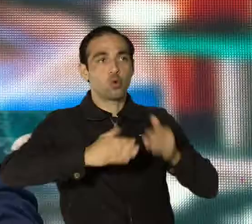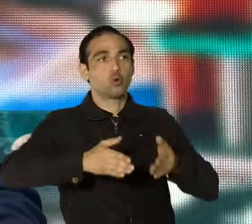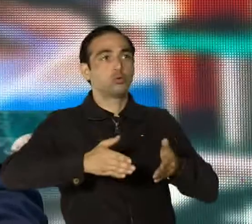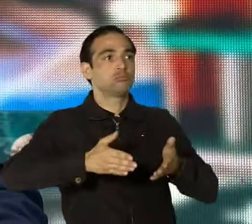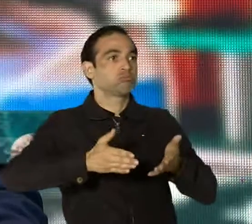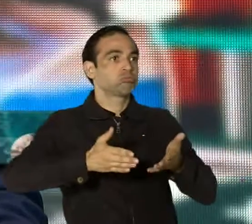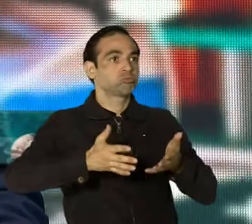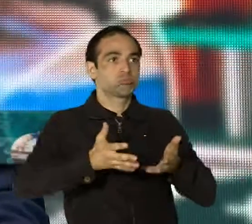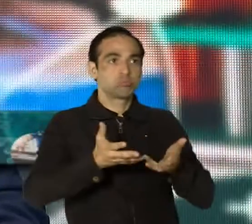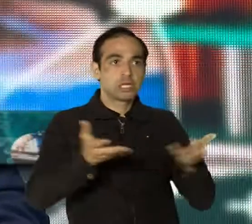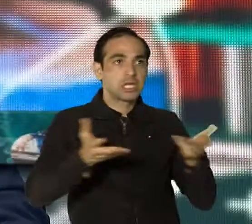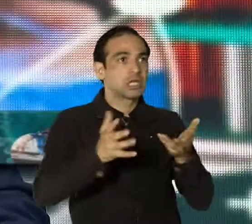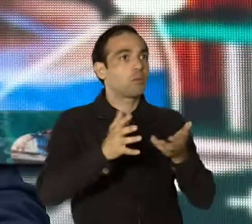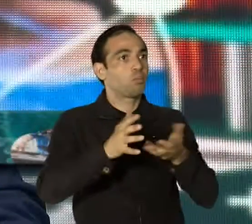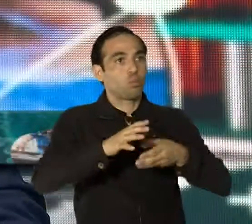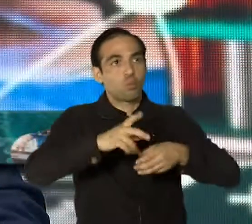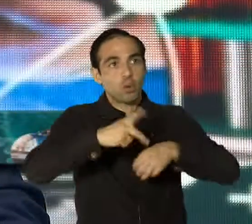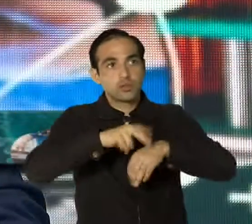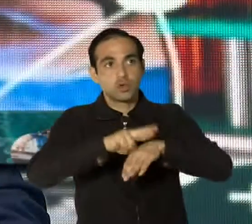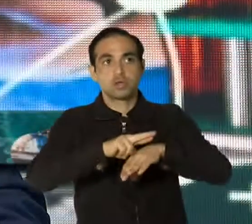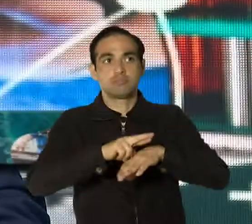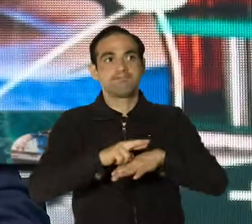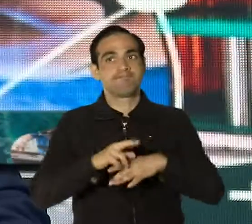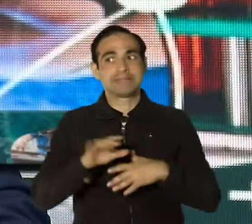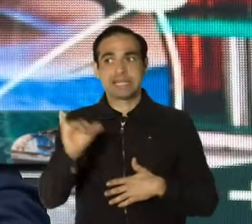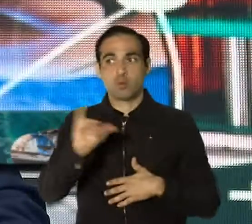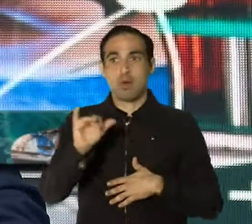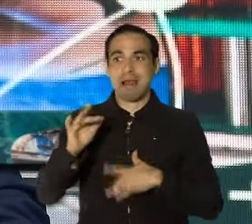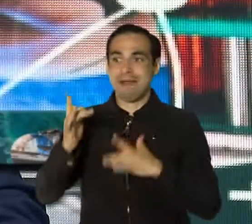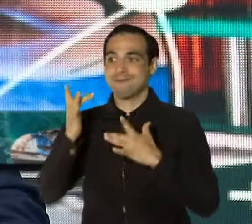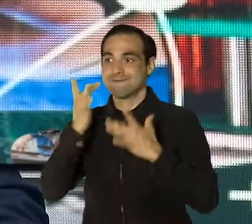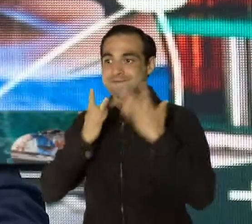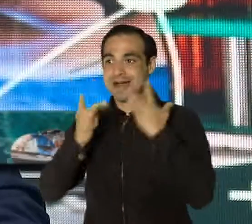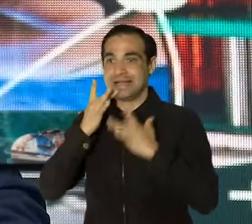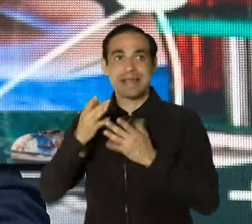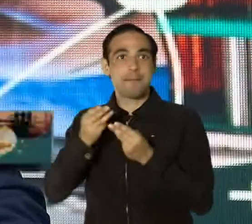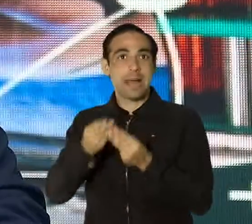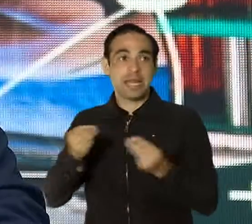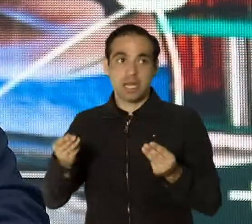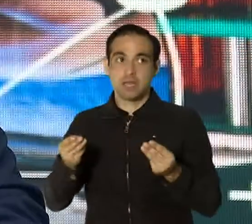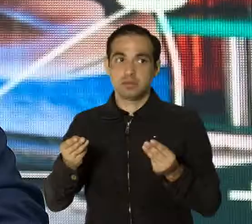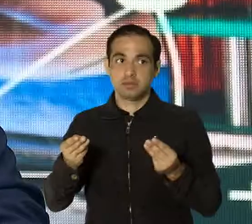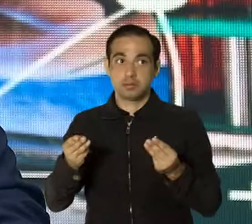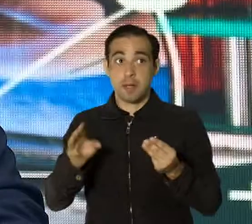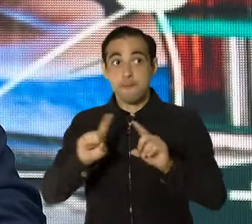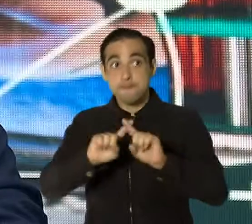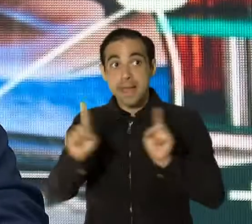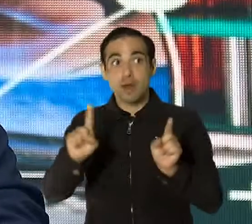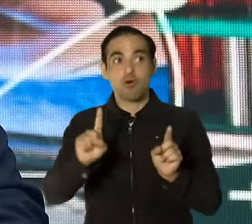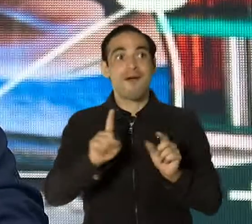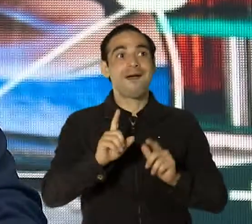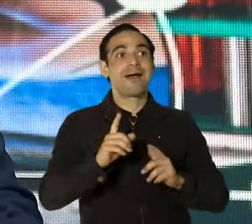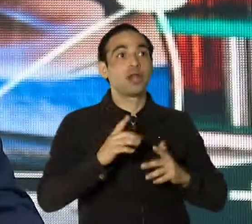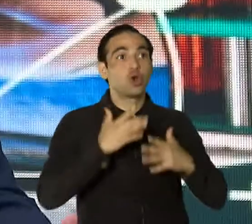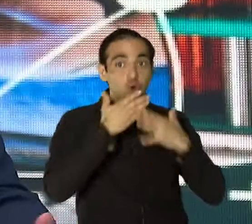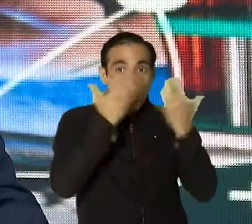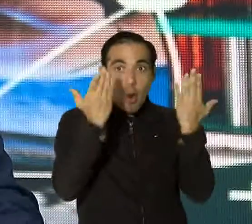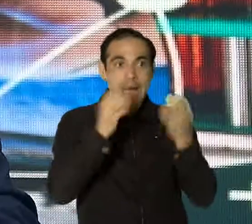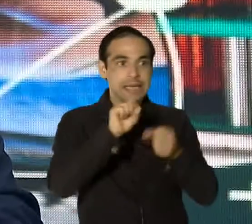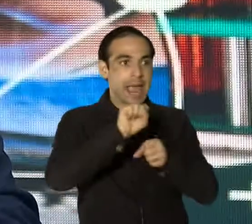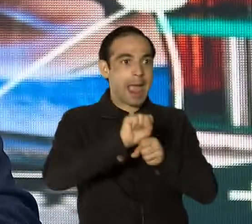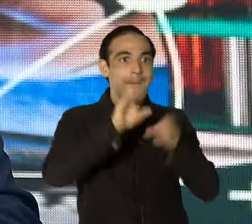La falta de materiales es una de las cosas, pero la falta de la empleomanía, que